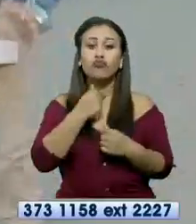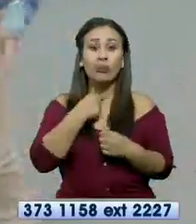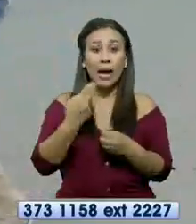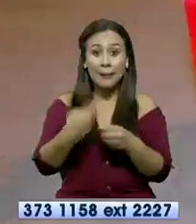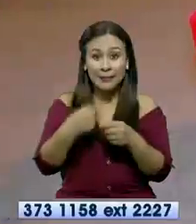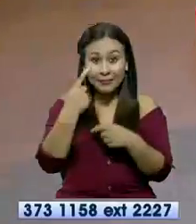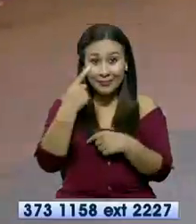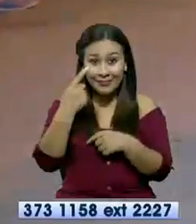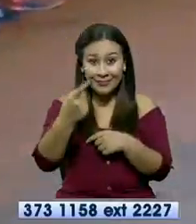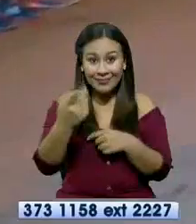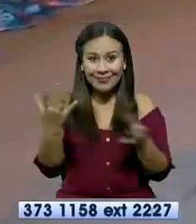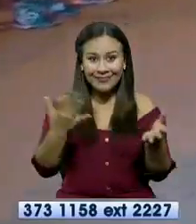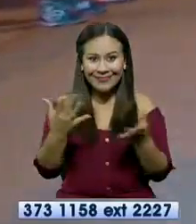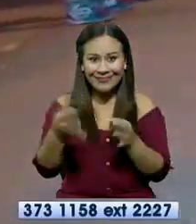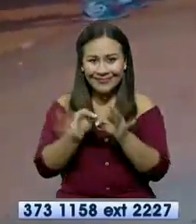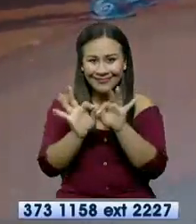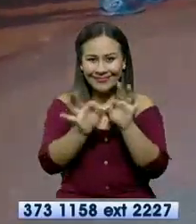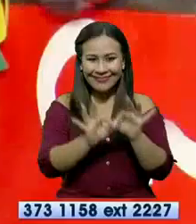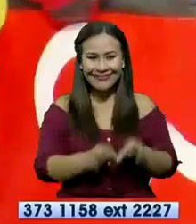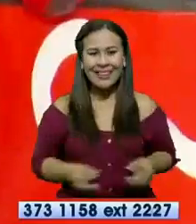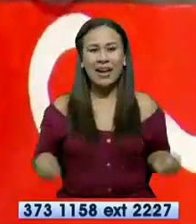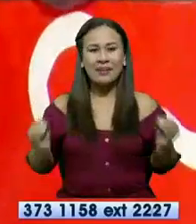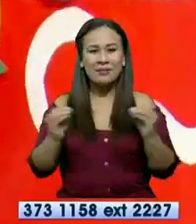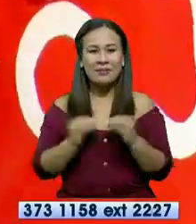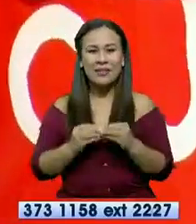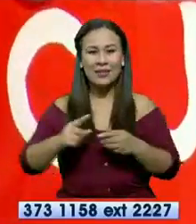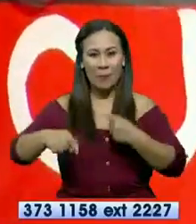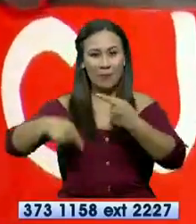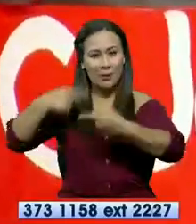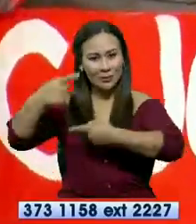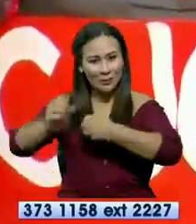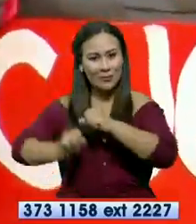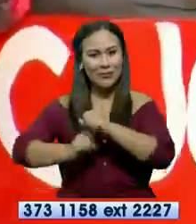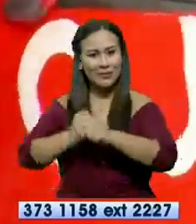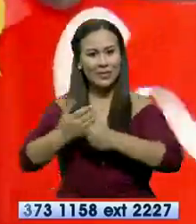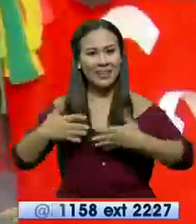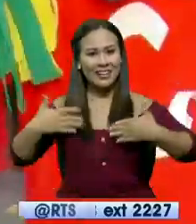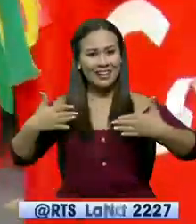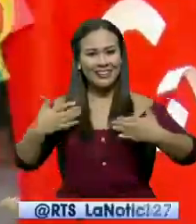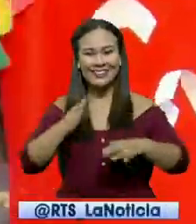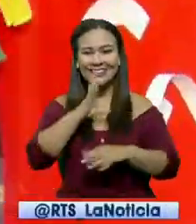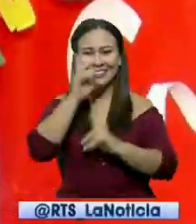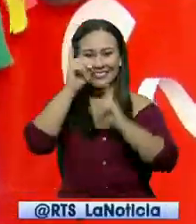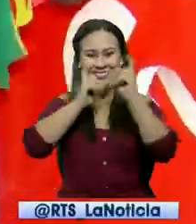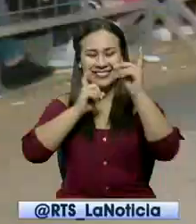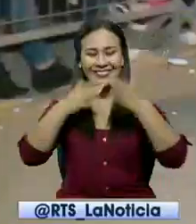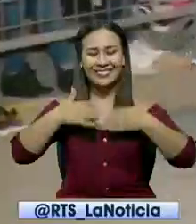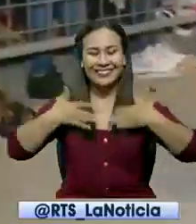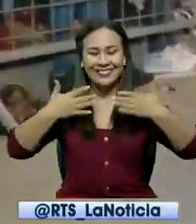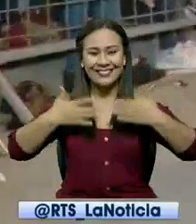y se nota que están preparados para hacerlo, porque alegría y entusiasmo tienen de más.